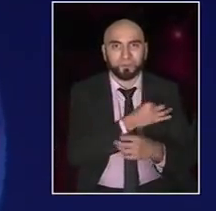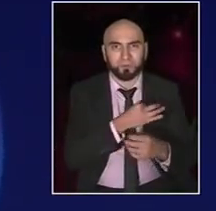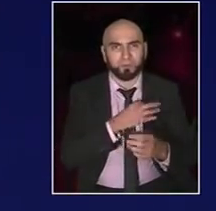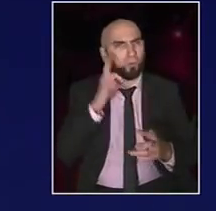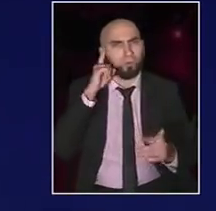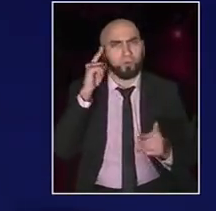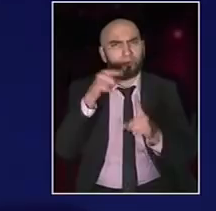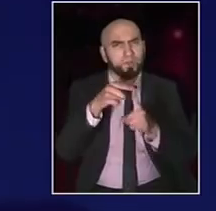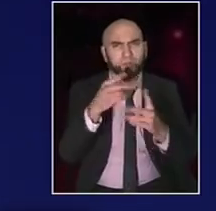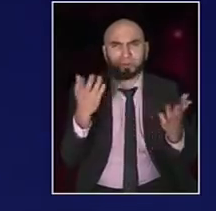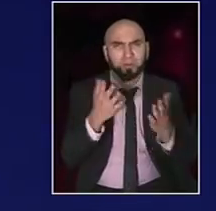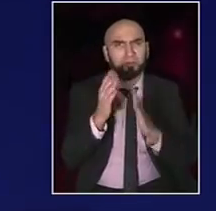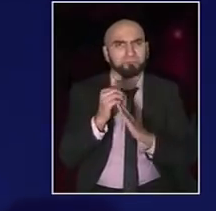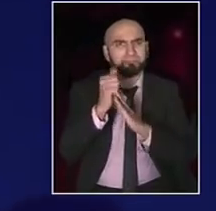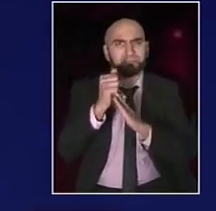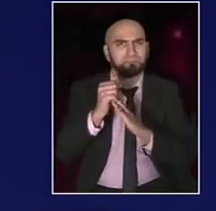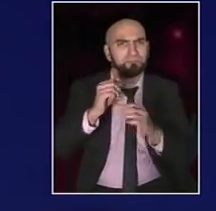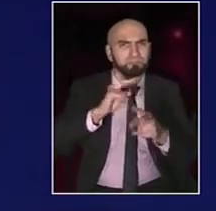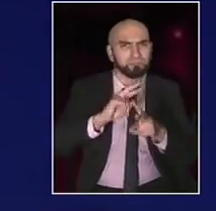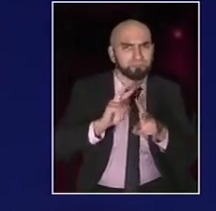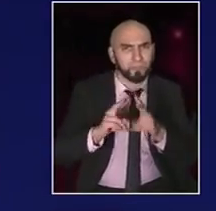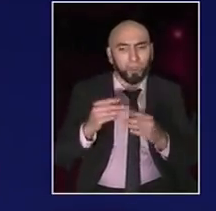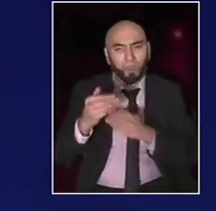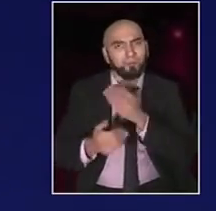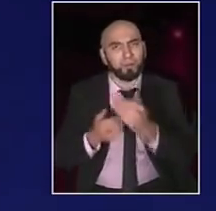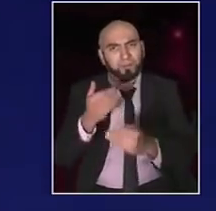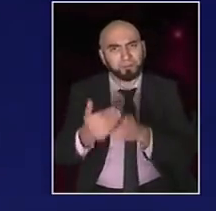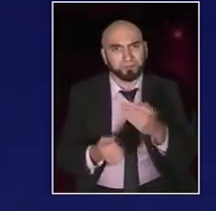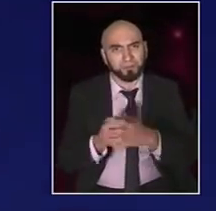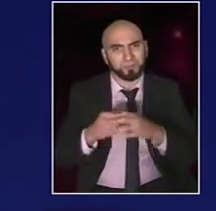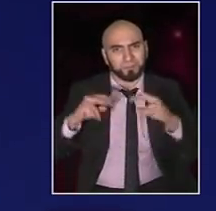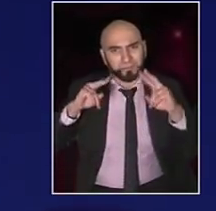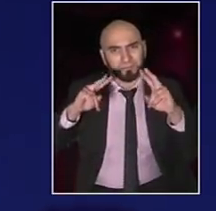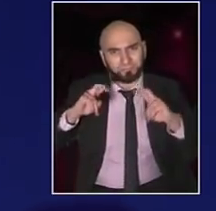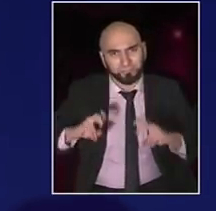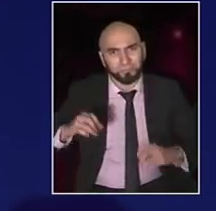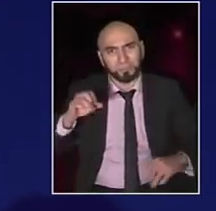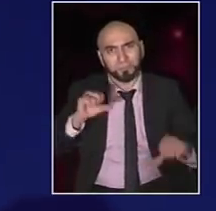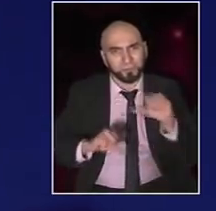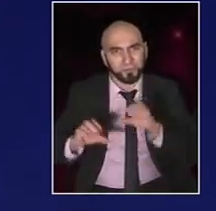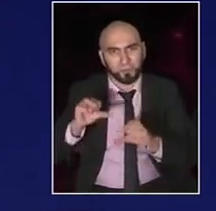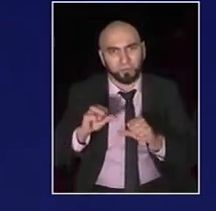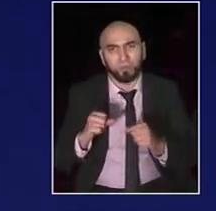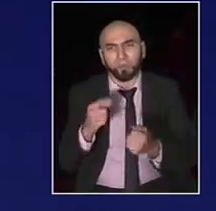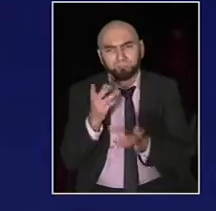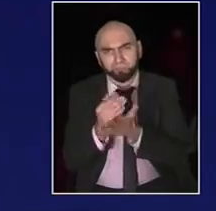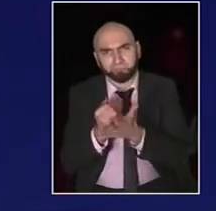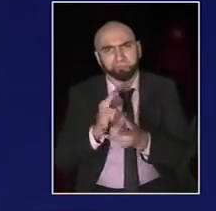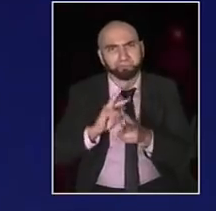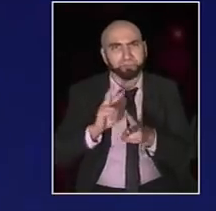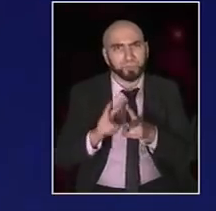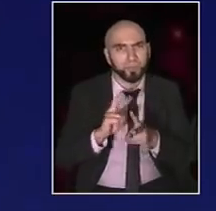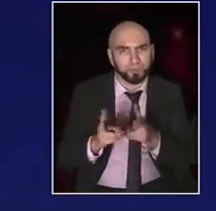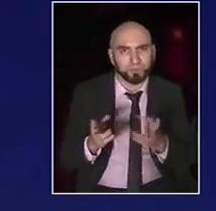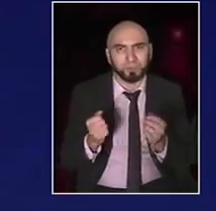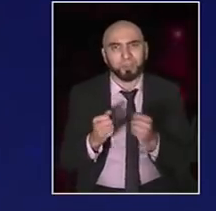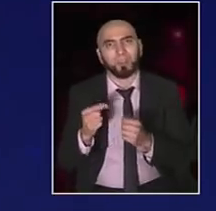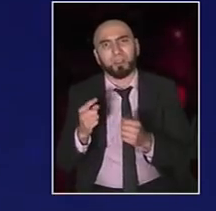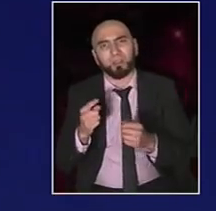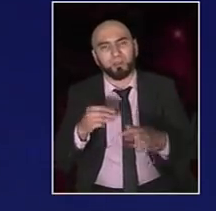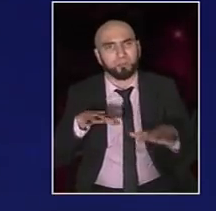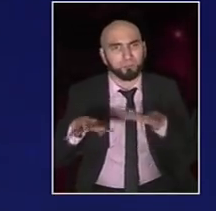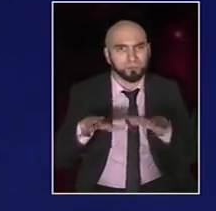la reflexión sobre los avances del conocimiento científico y generar estrategias y acciones para que ese conocimiento contribuya al bienestar de